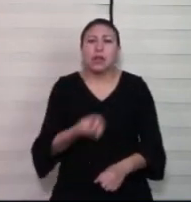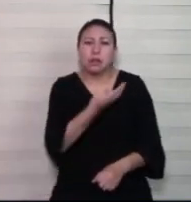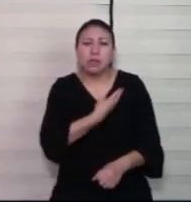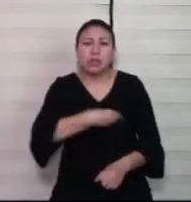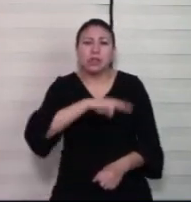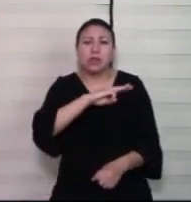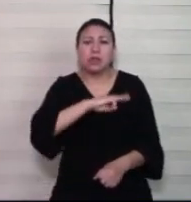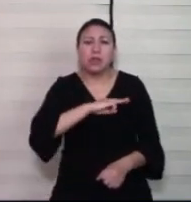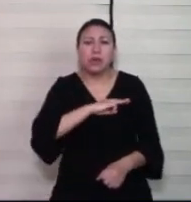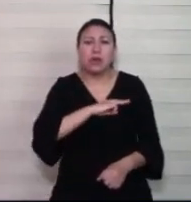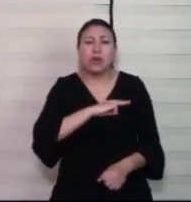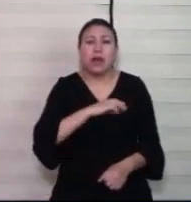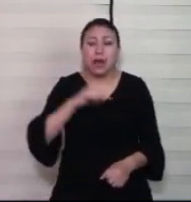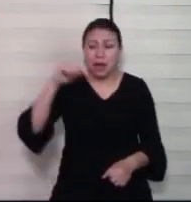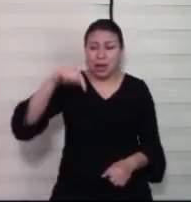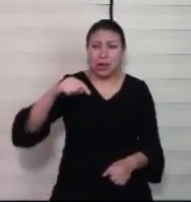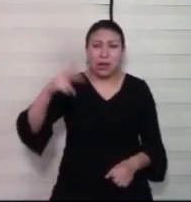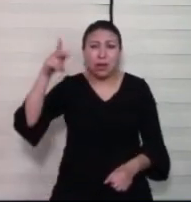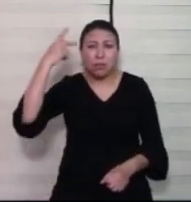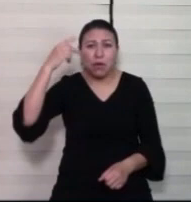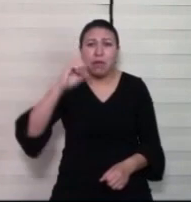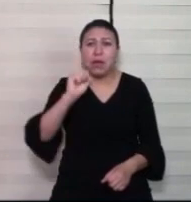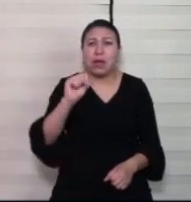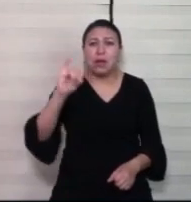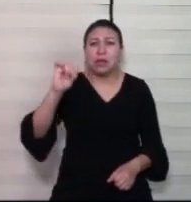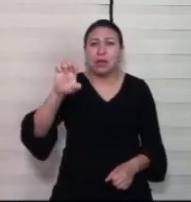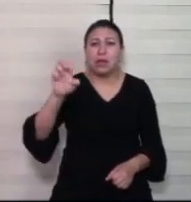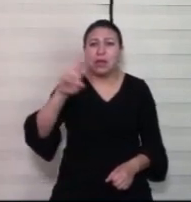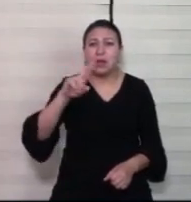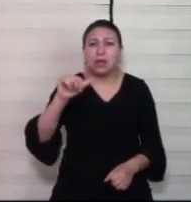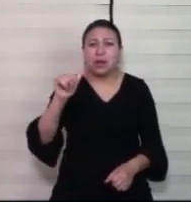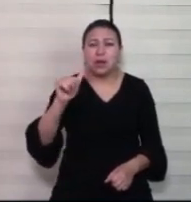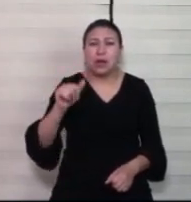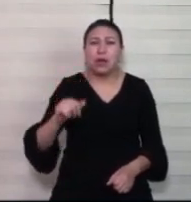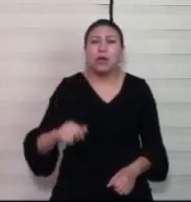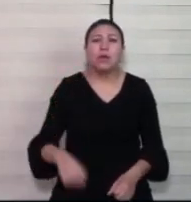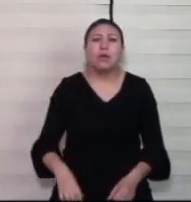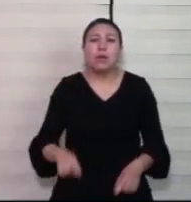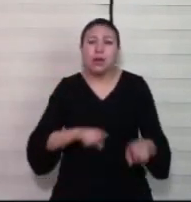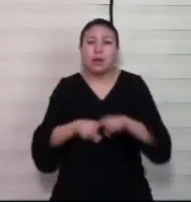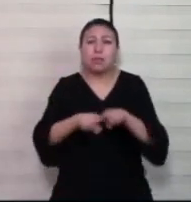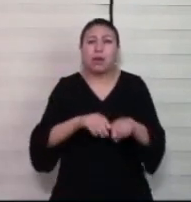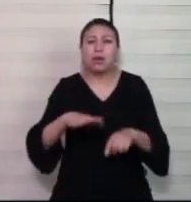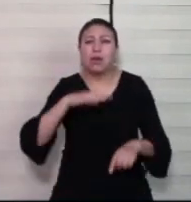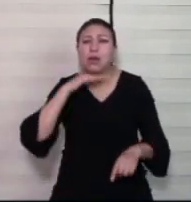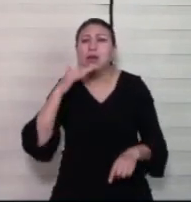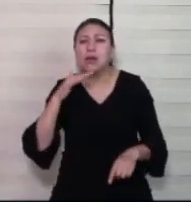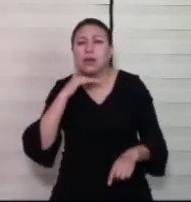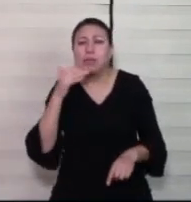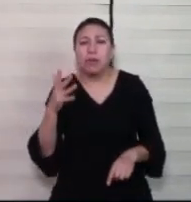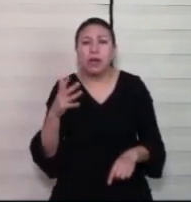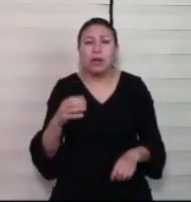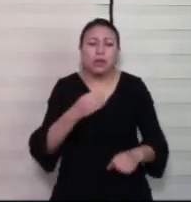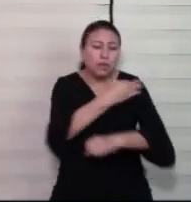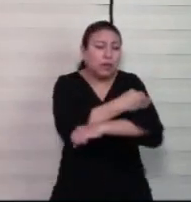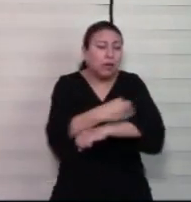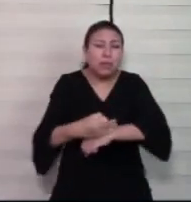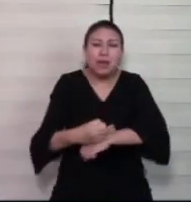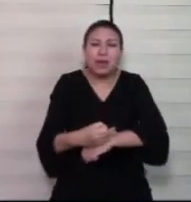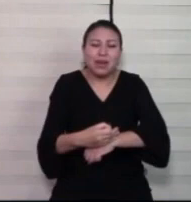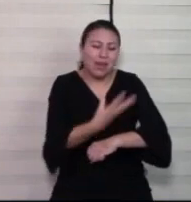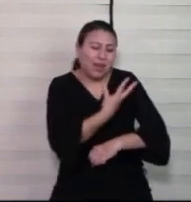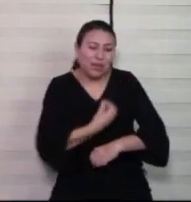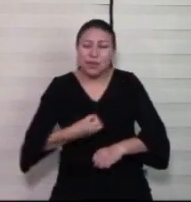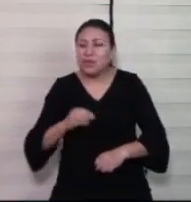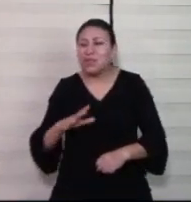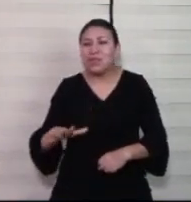aquí en la Sierra de Puebla, un hermano alemán muy hermoso a su familia, sus niñas jugaban